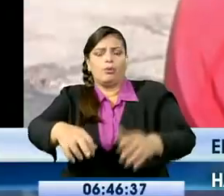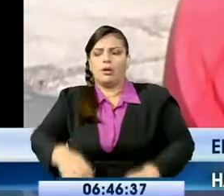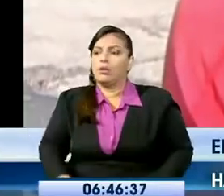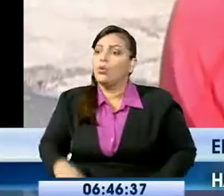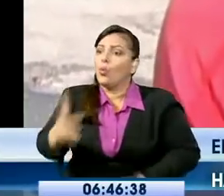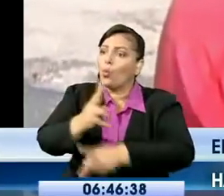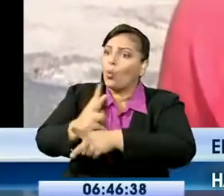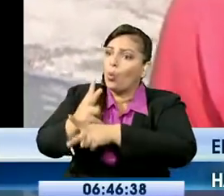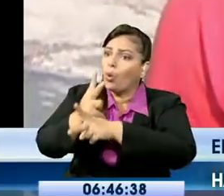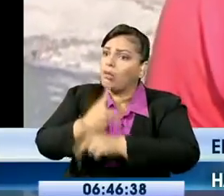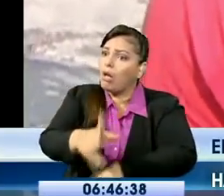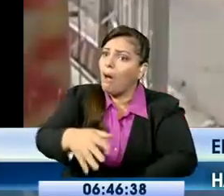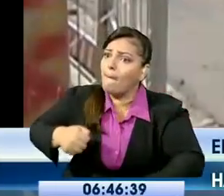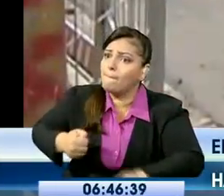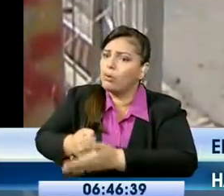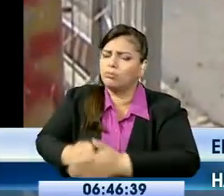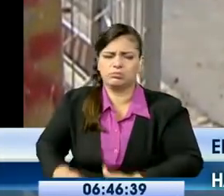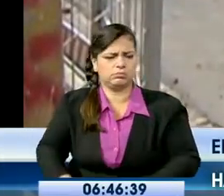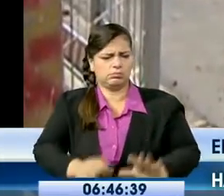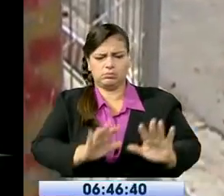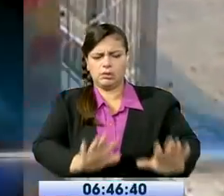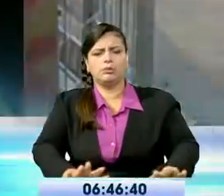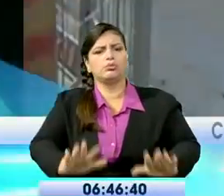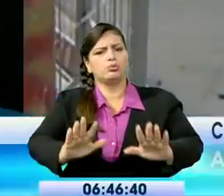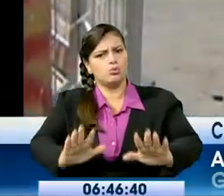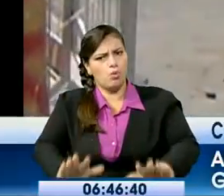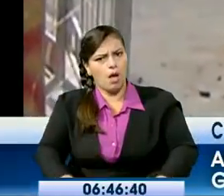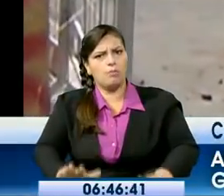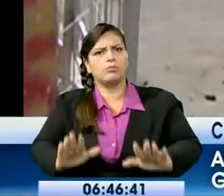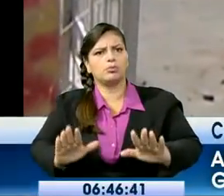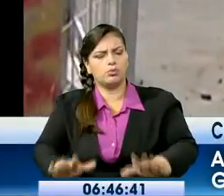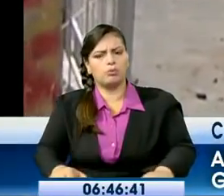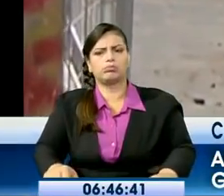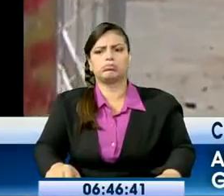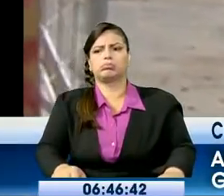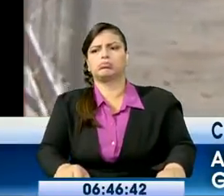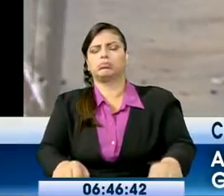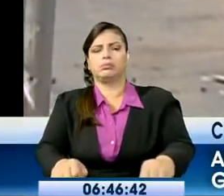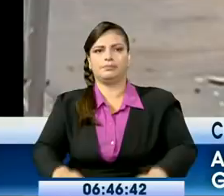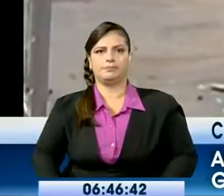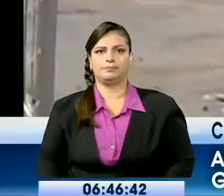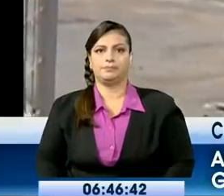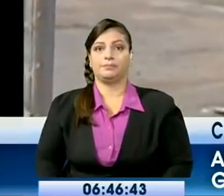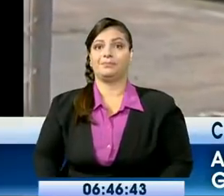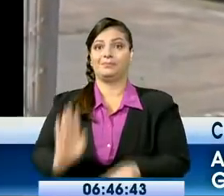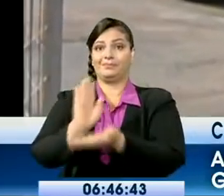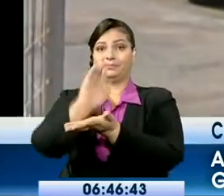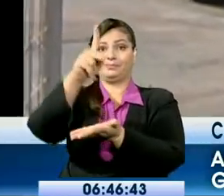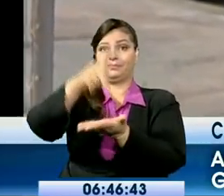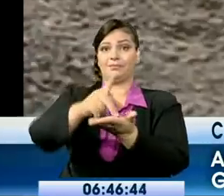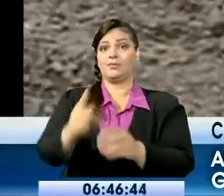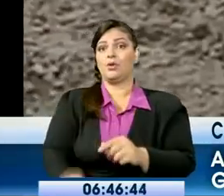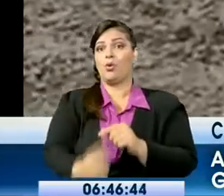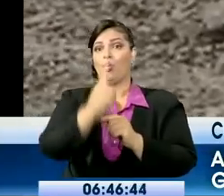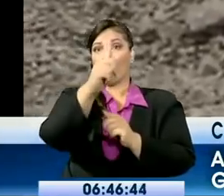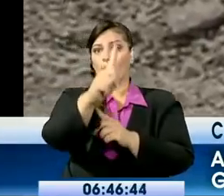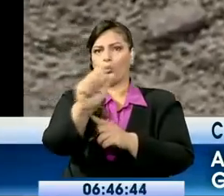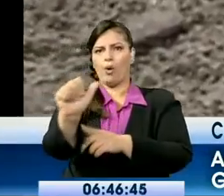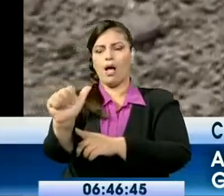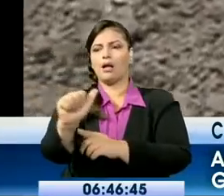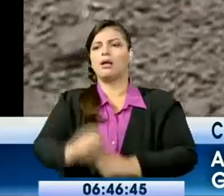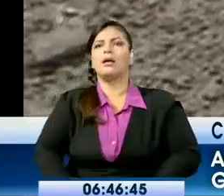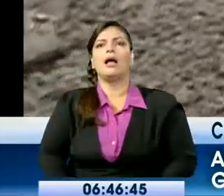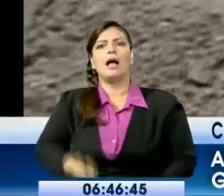se va el panel, mi gran amigo. Yo. Pero más adelante en el bloque 1A, a las 7 de la mañana de ese jueves culminaron